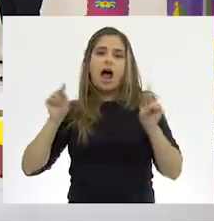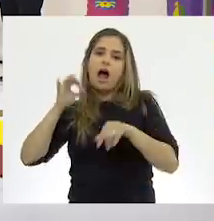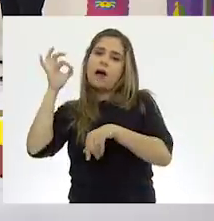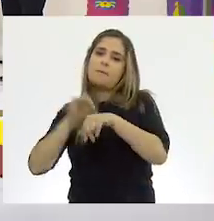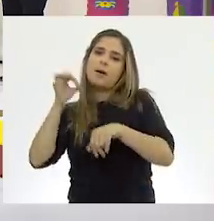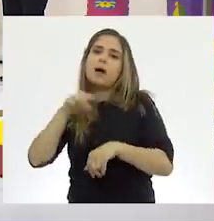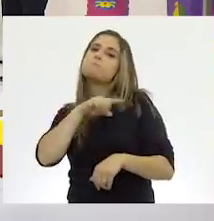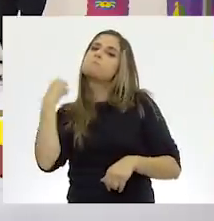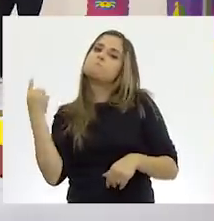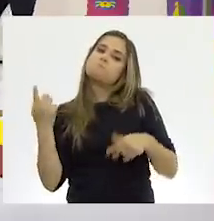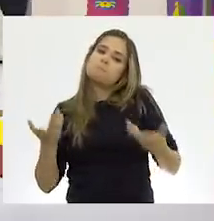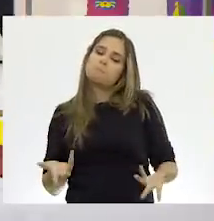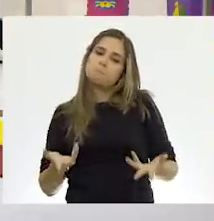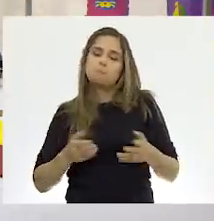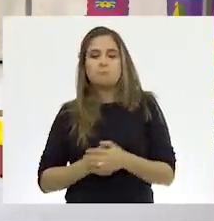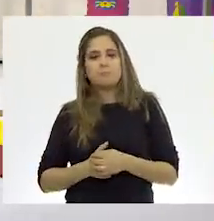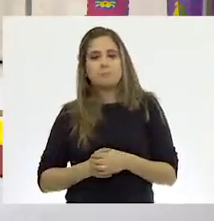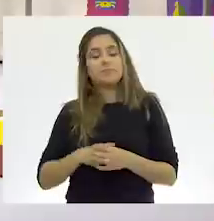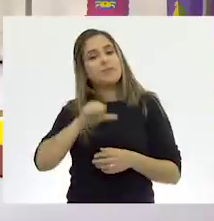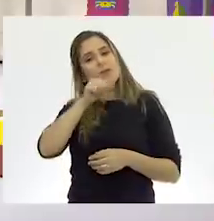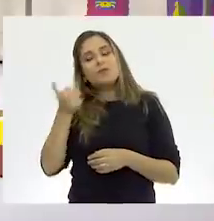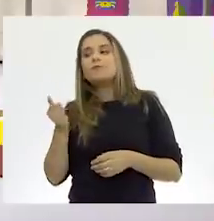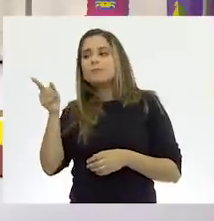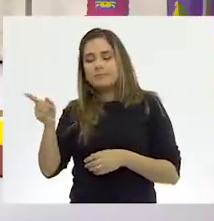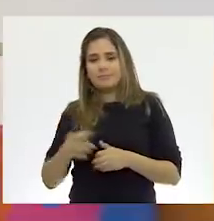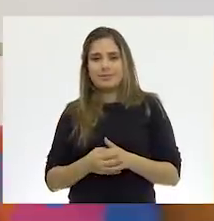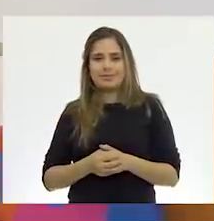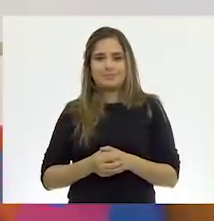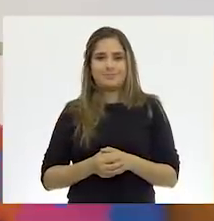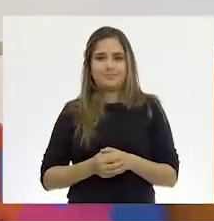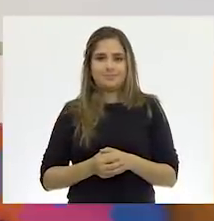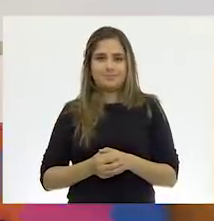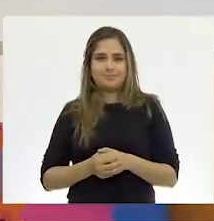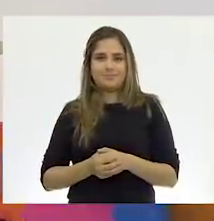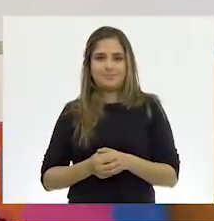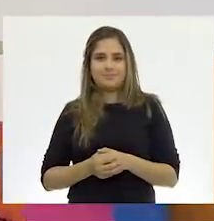Veamos. Quédate. Yo quiero este.